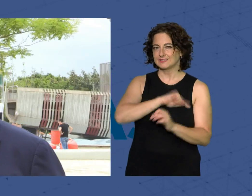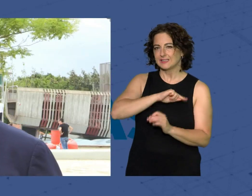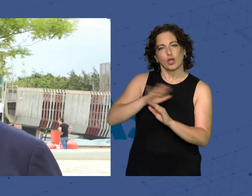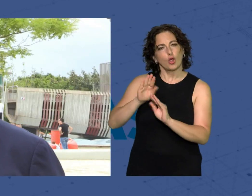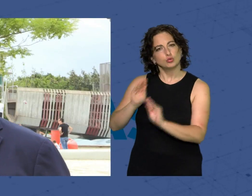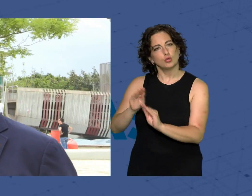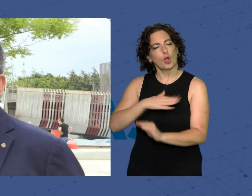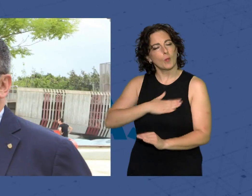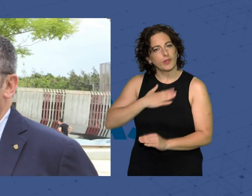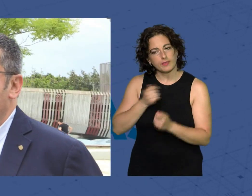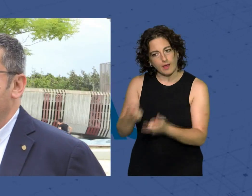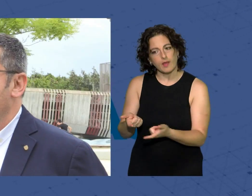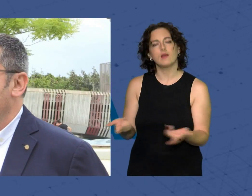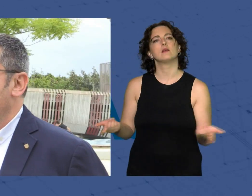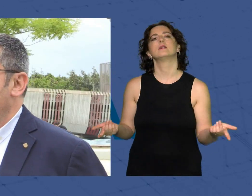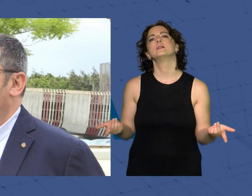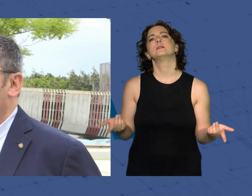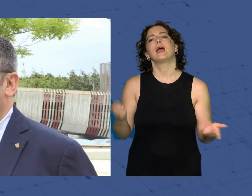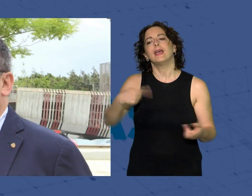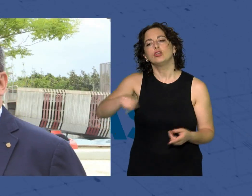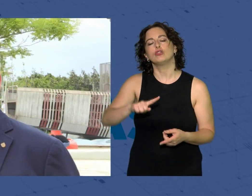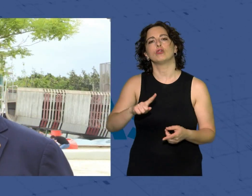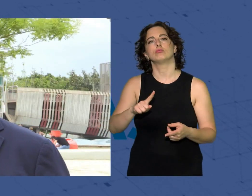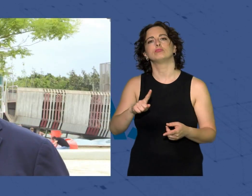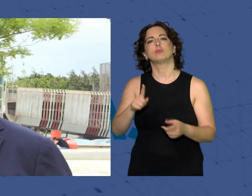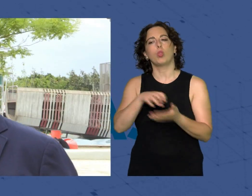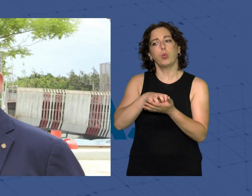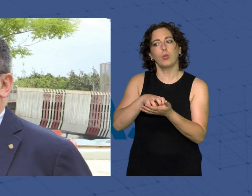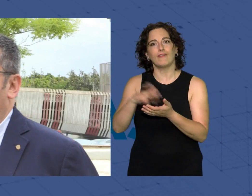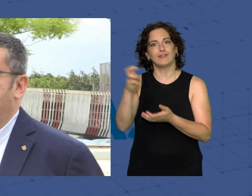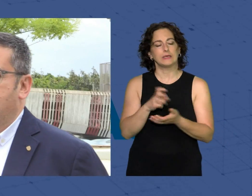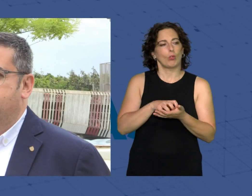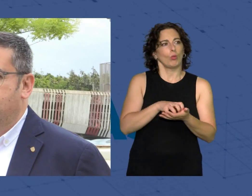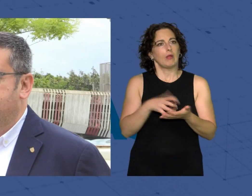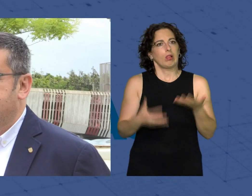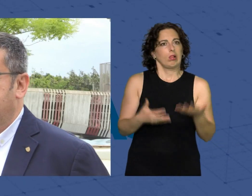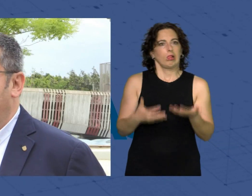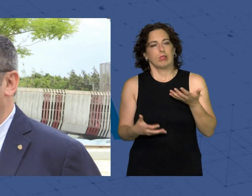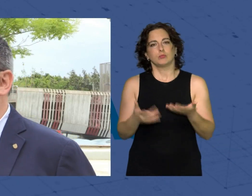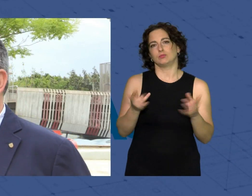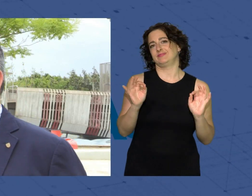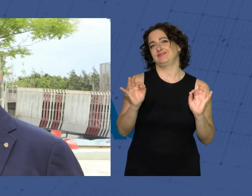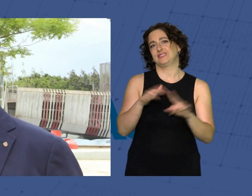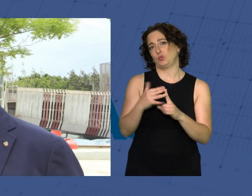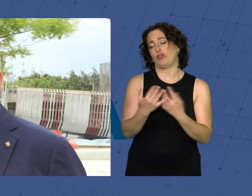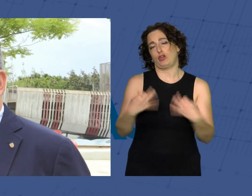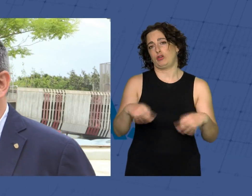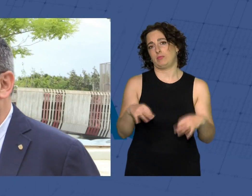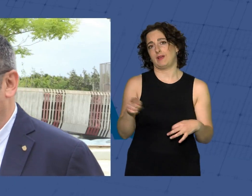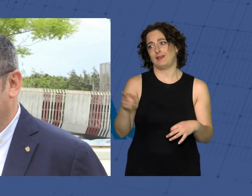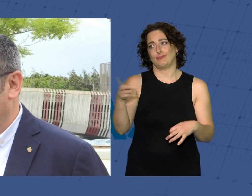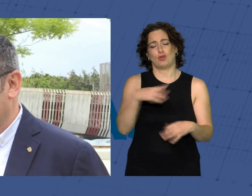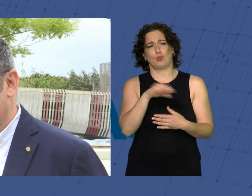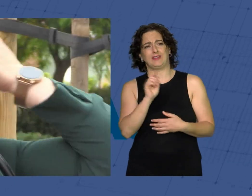cómodos, donde ellos resuelvan todas esas duditas que traen porque en una maniobra de estas ellos no